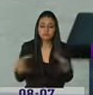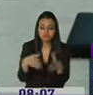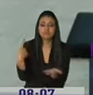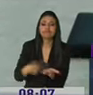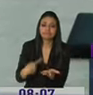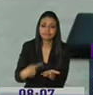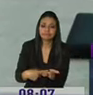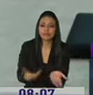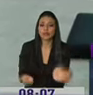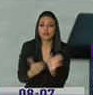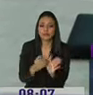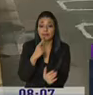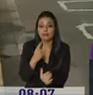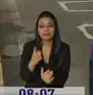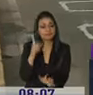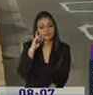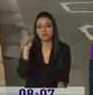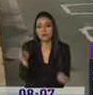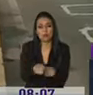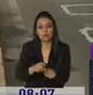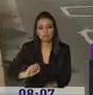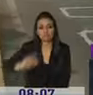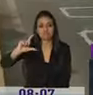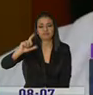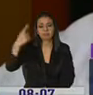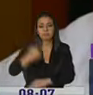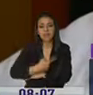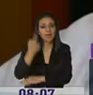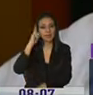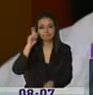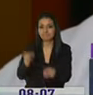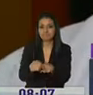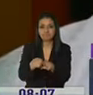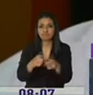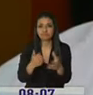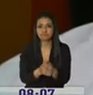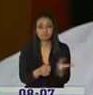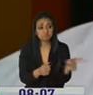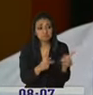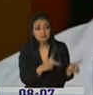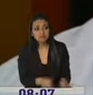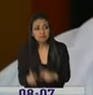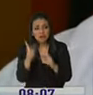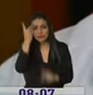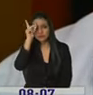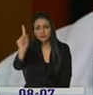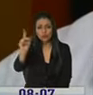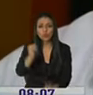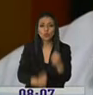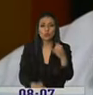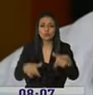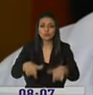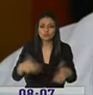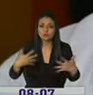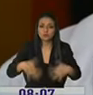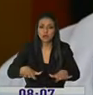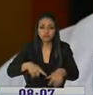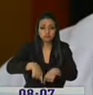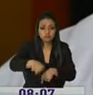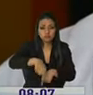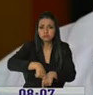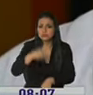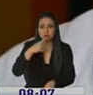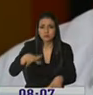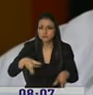nuevamente e indicaron que no permitirán un incremento de peaje. Organizarnos cuál es la decisión final que vamos a tomar en este corredor, porque nosotros no